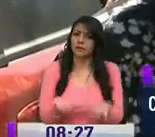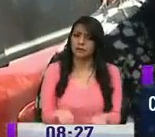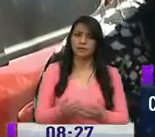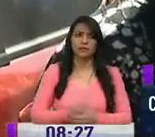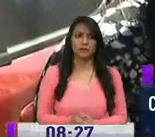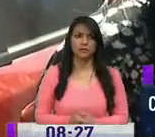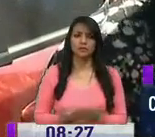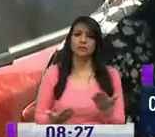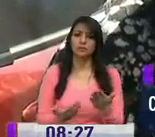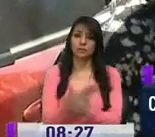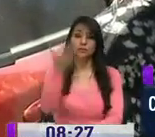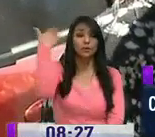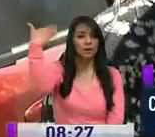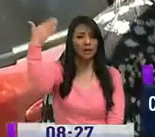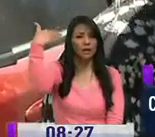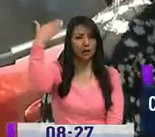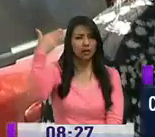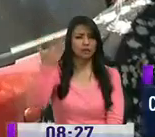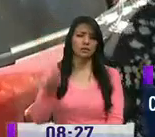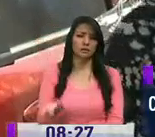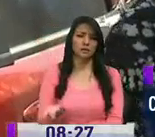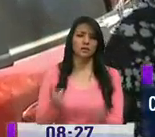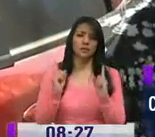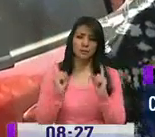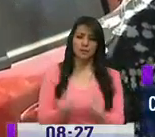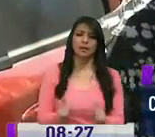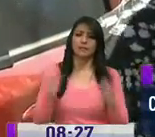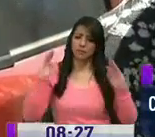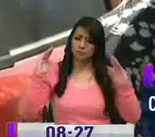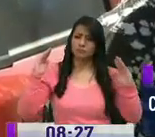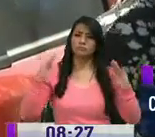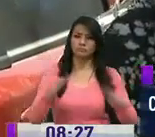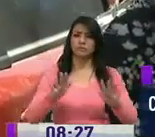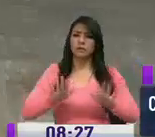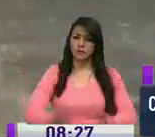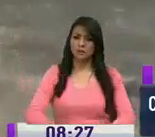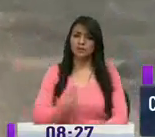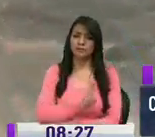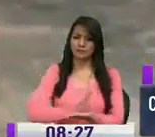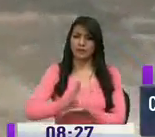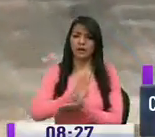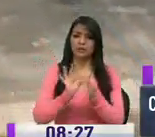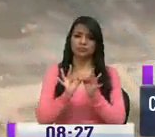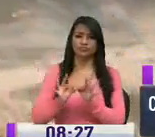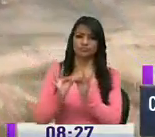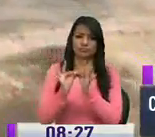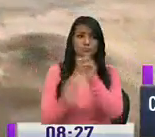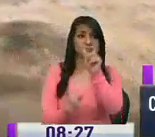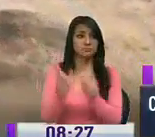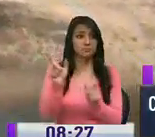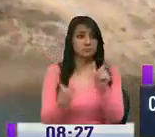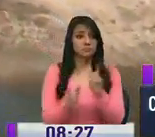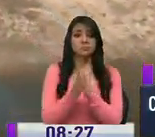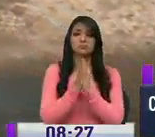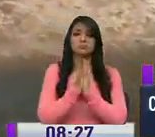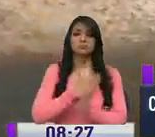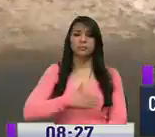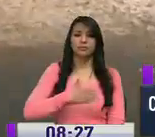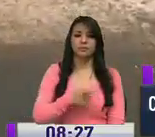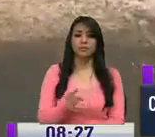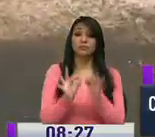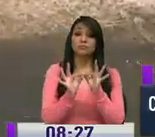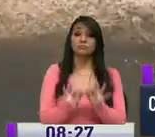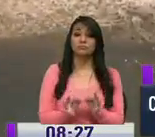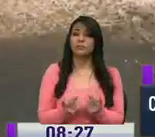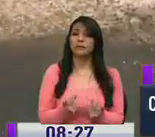es nuevo alcalde, debería, ¿cómo se llama?, poner más atención. Los moradores del sector solicitan que se repare de